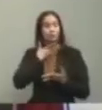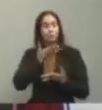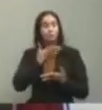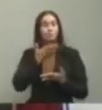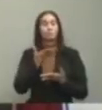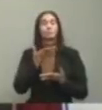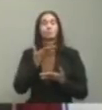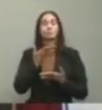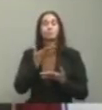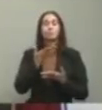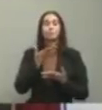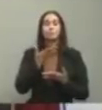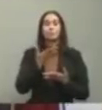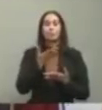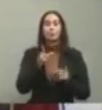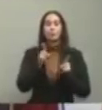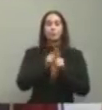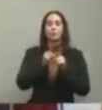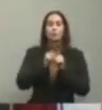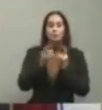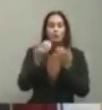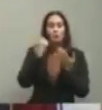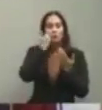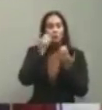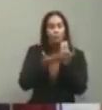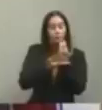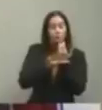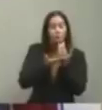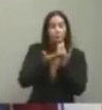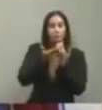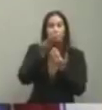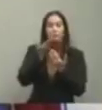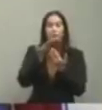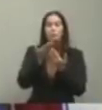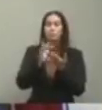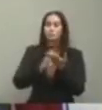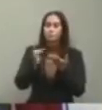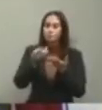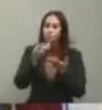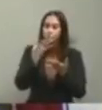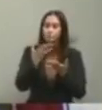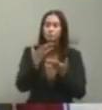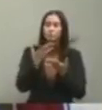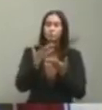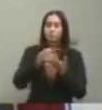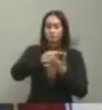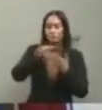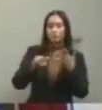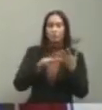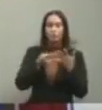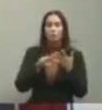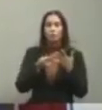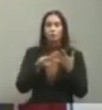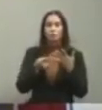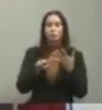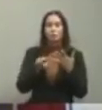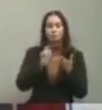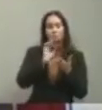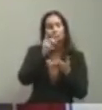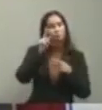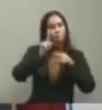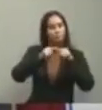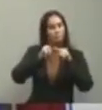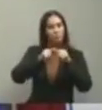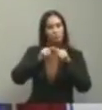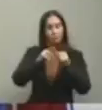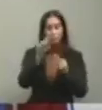antitusivos cuando tenía fiebre se le suministraron antipiréticos es un tratamiento sintomático porque